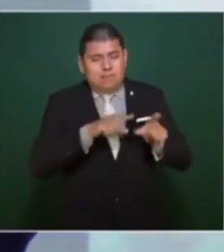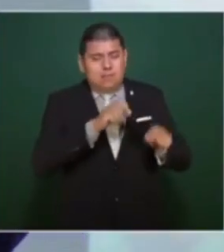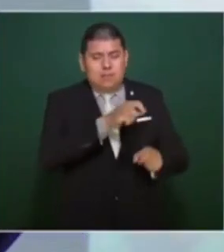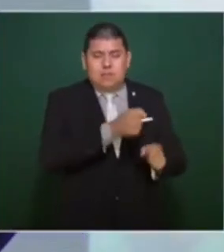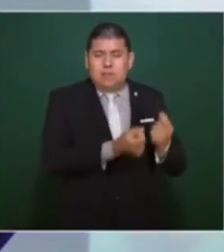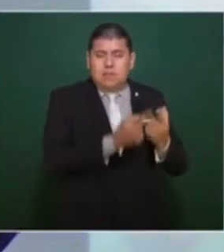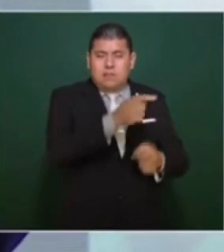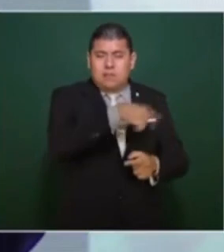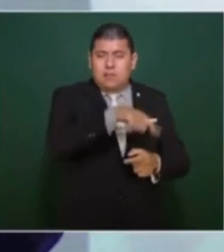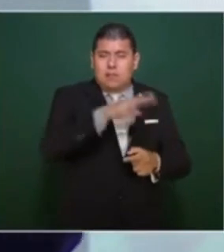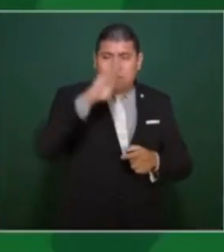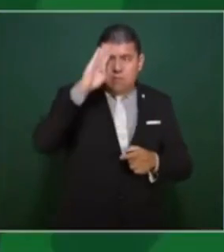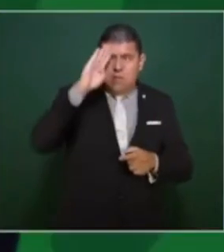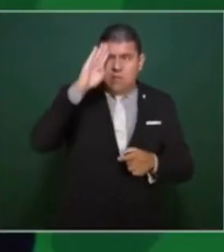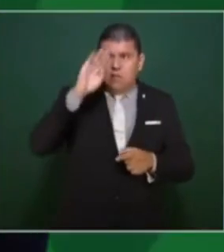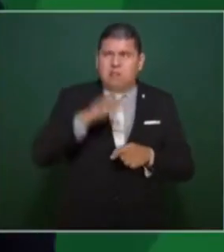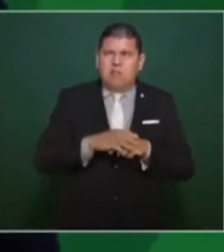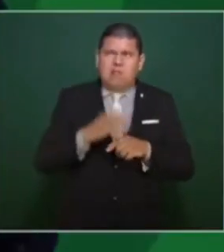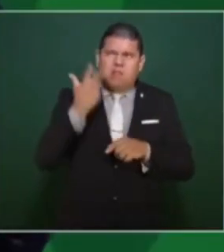muchos